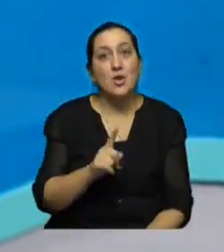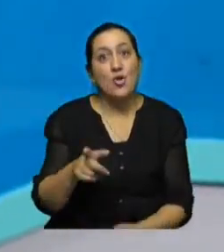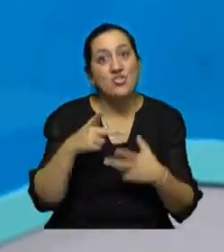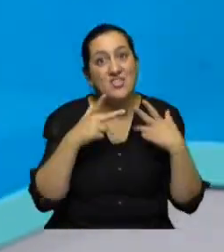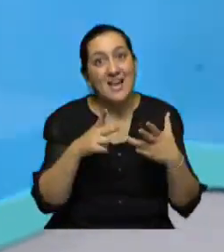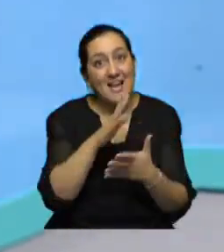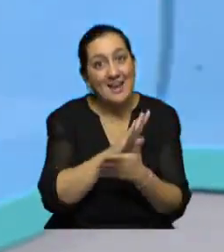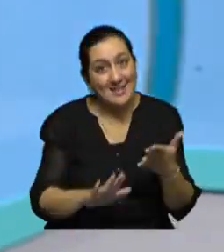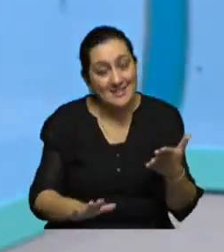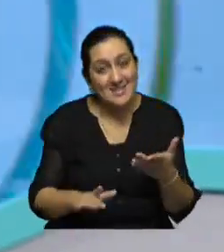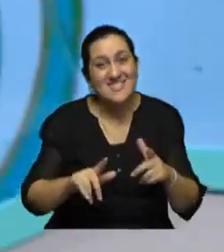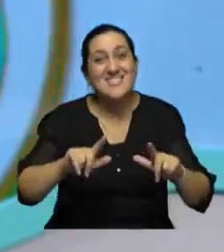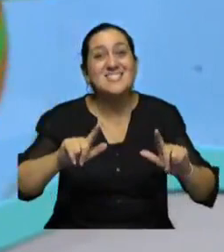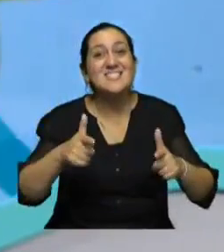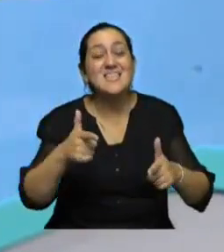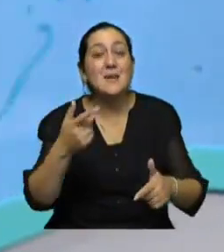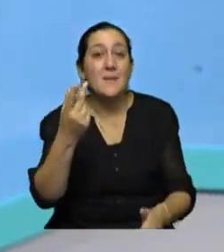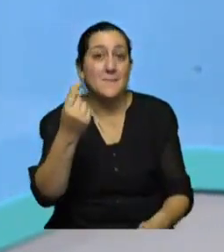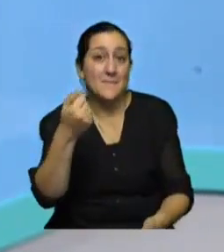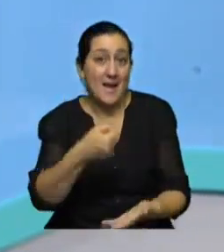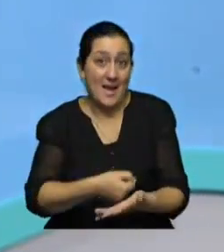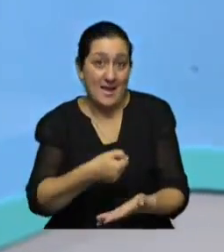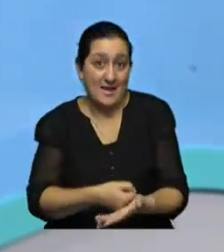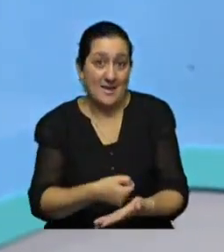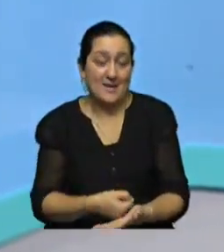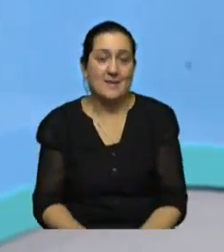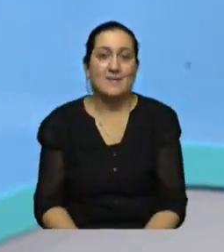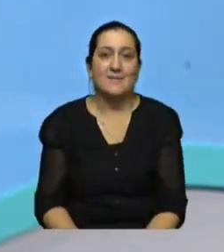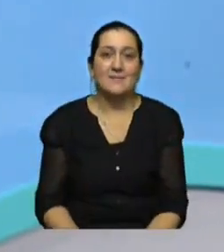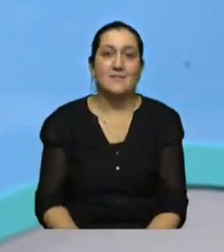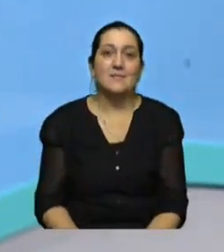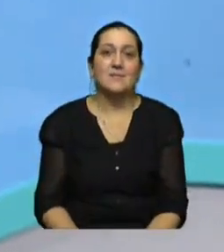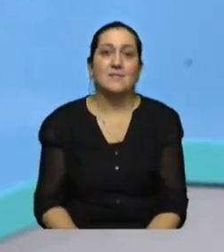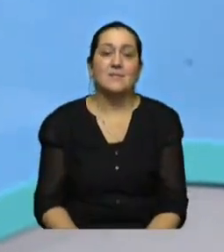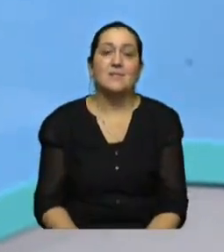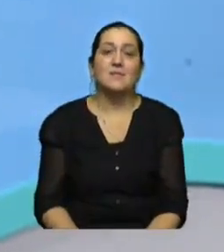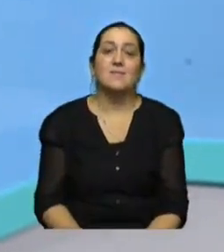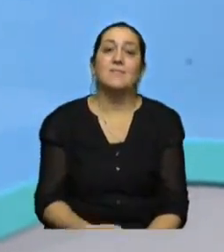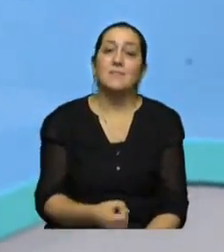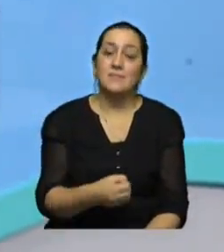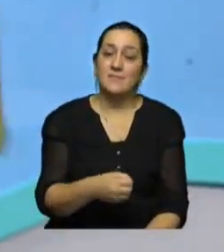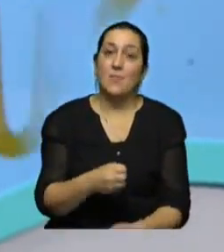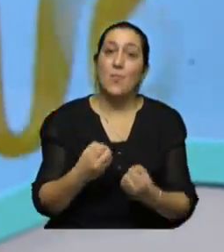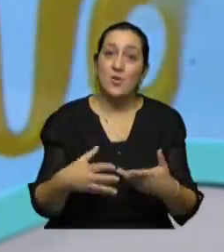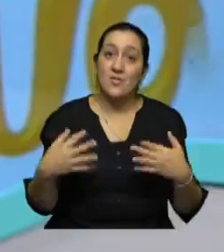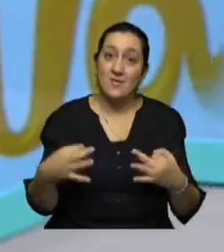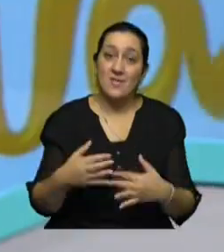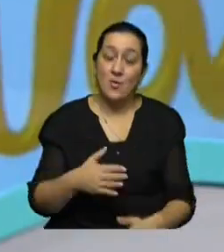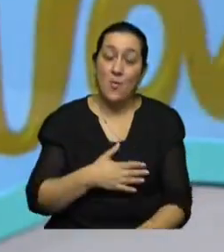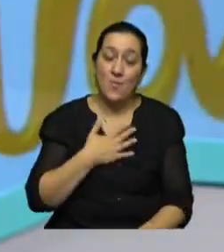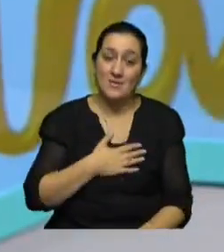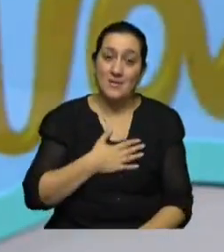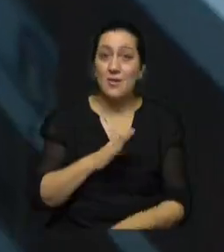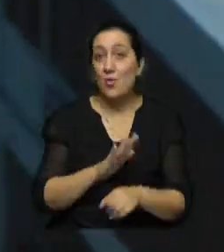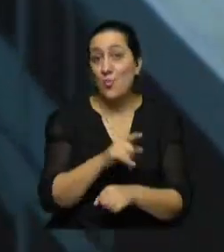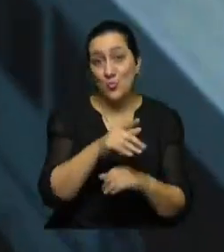que es gratis. Es sin costo para la gente. Es una inversión que hacemos. Es una inversión cultural. Está bueno remarcar eso. Está bueno. Luis, de verdad, un placer que estás. Esta es tu casa.